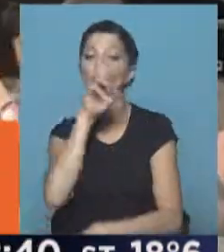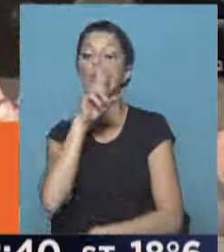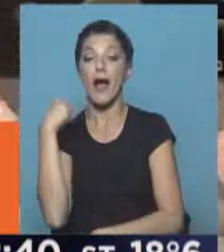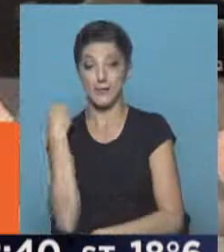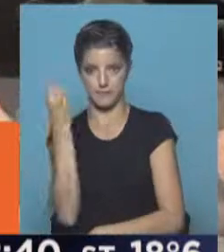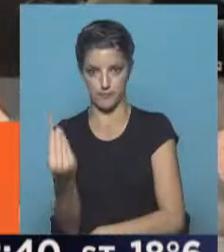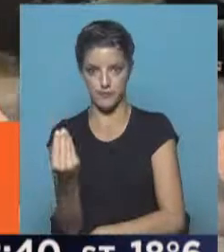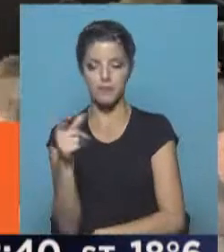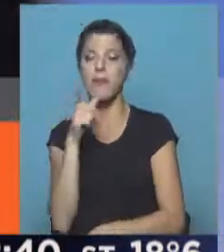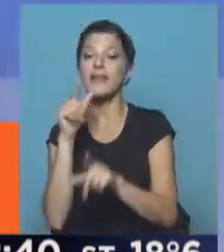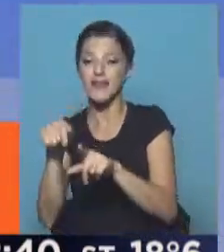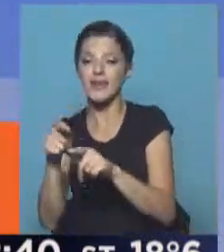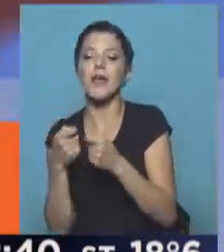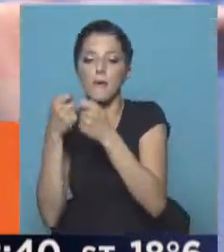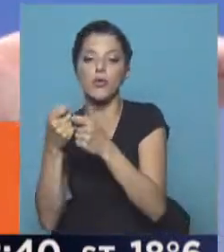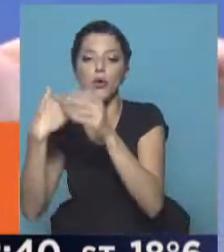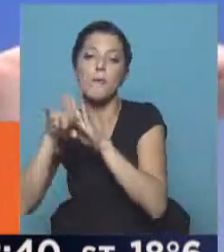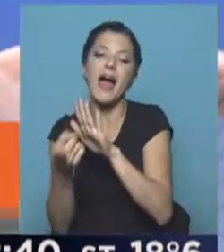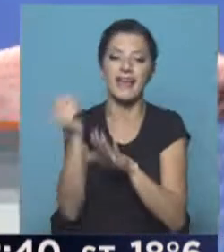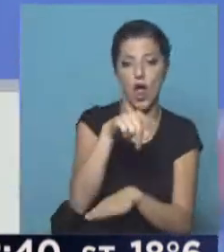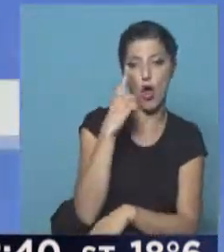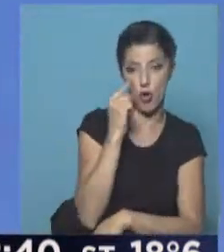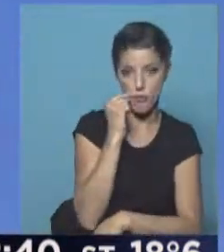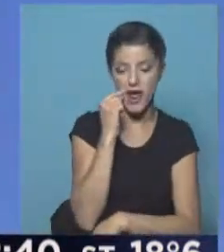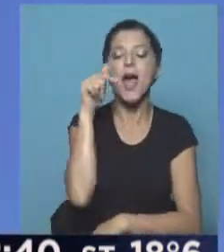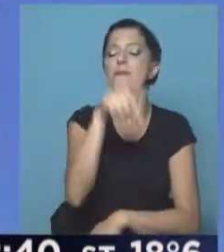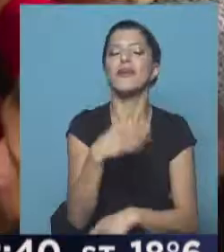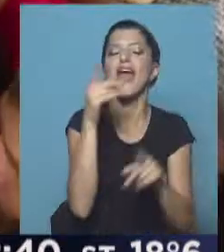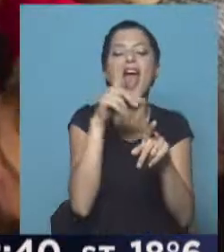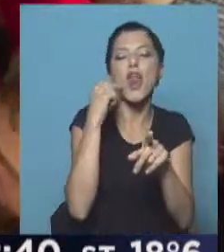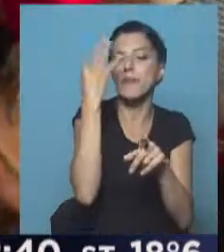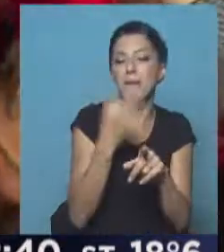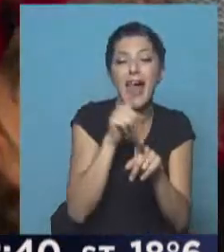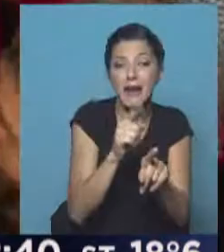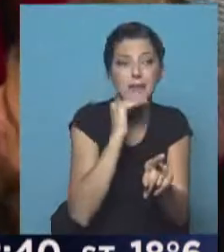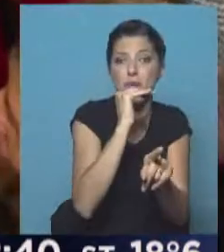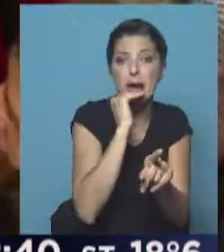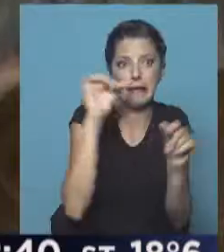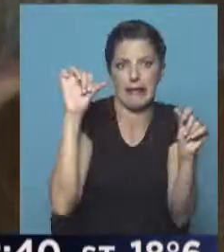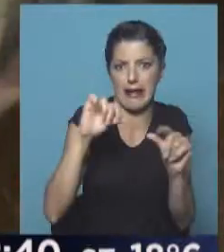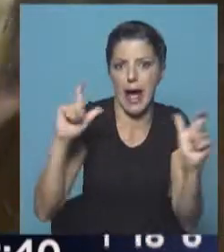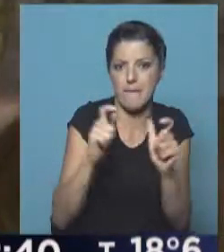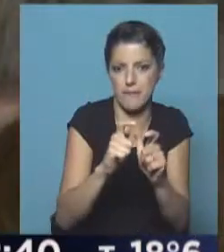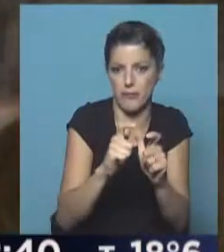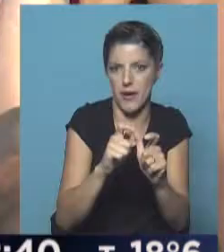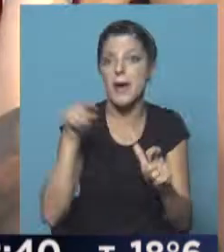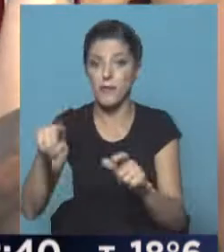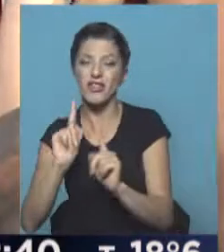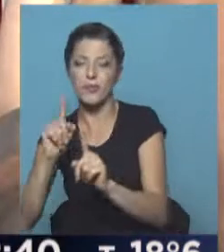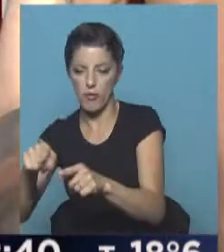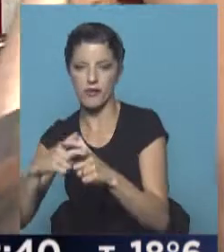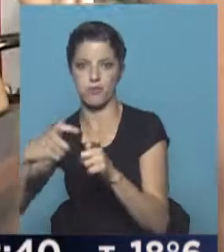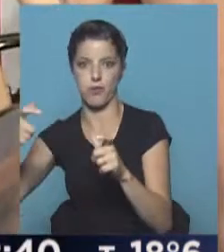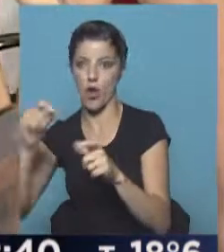parece estar imponiéndose más por el rechazo que provoca su rival que por sus propios méritos ante el electorado y su